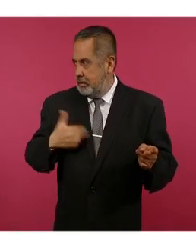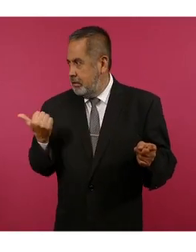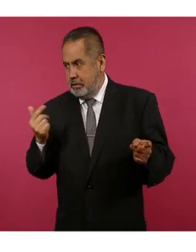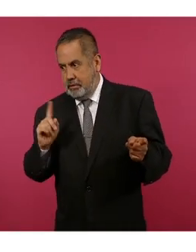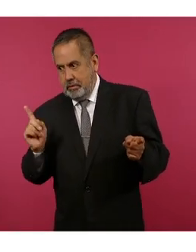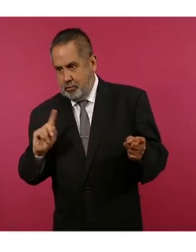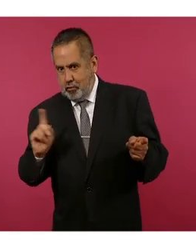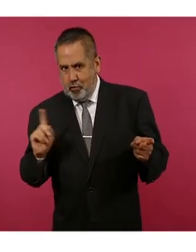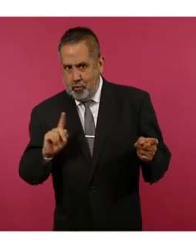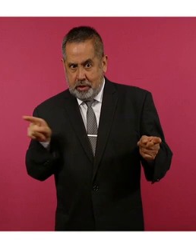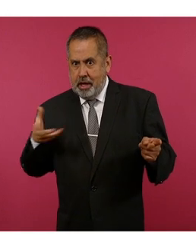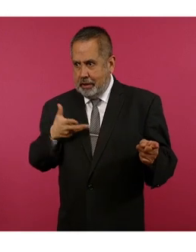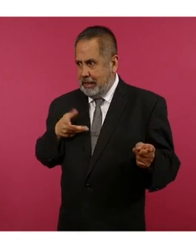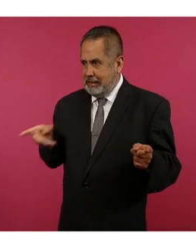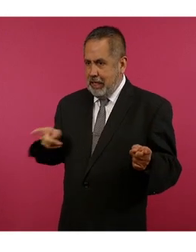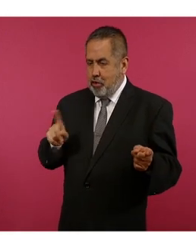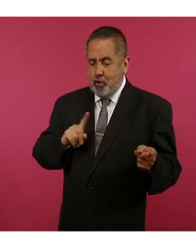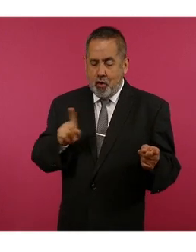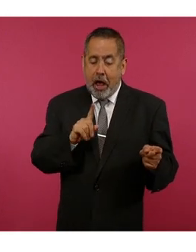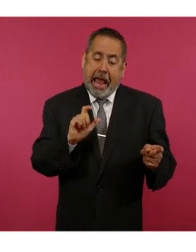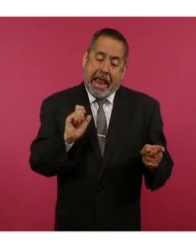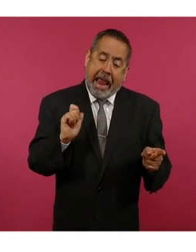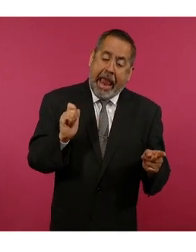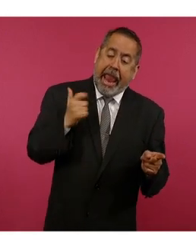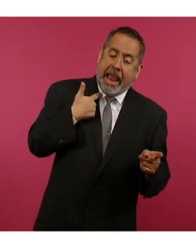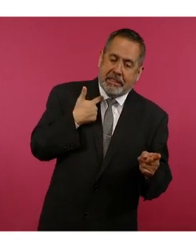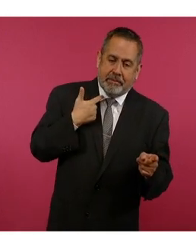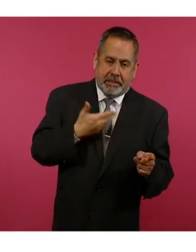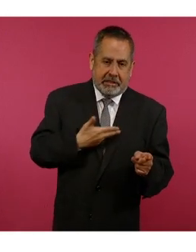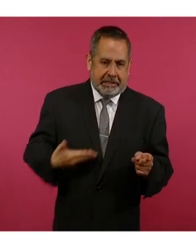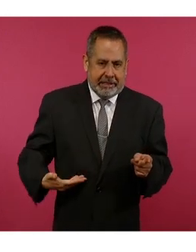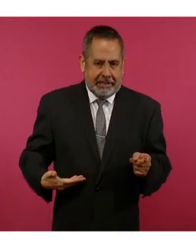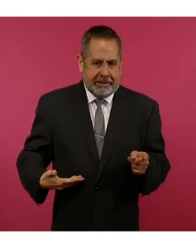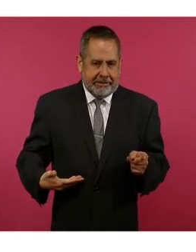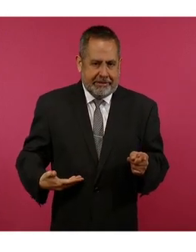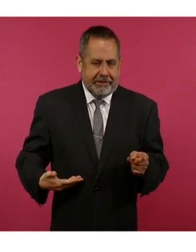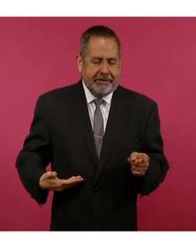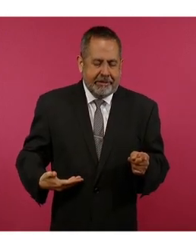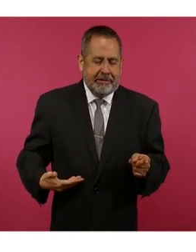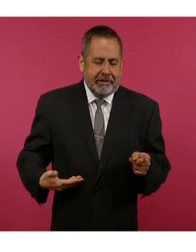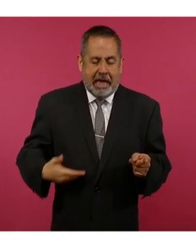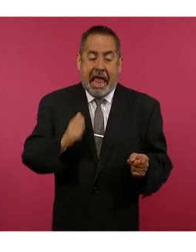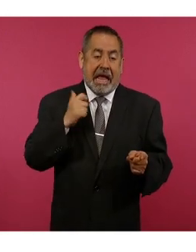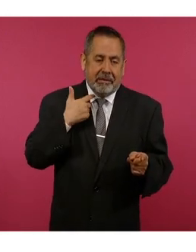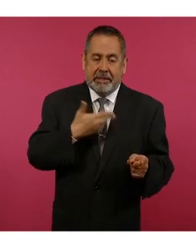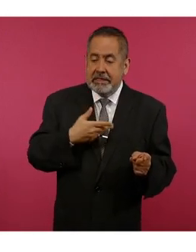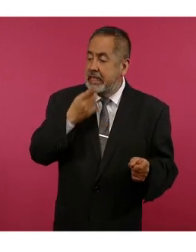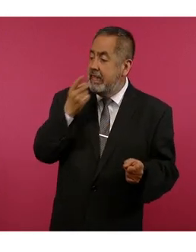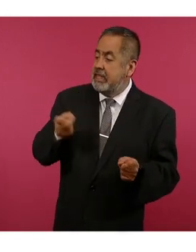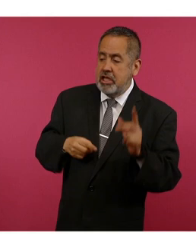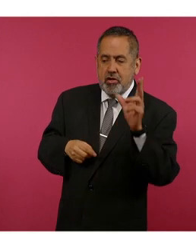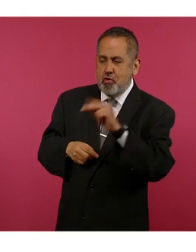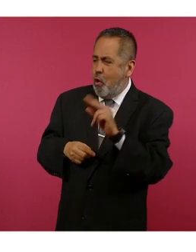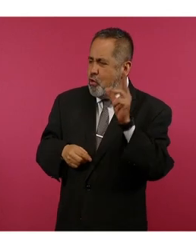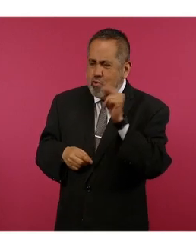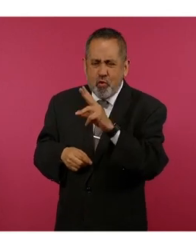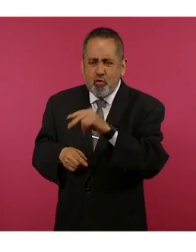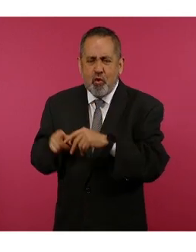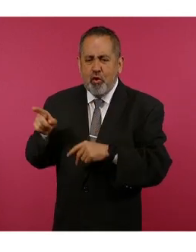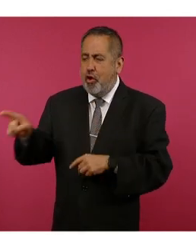totalmente en contra de que el gobierno